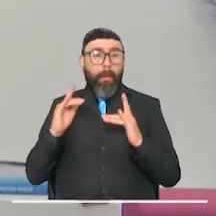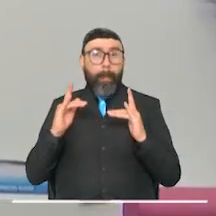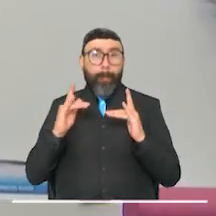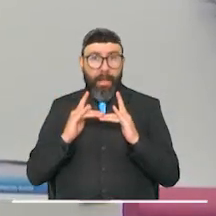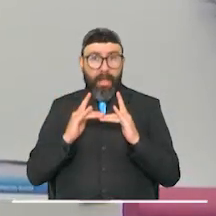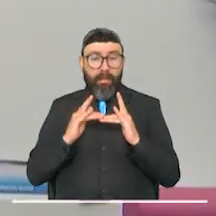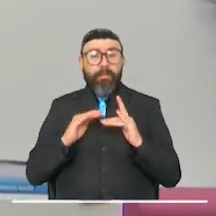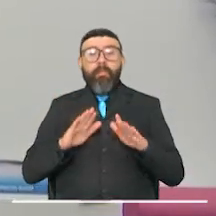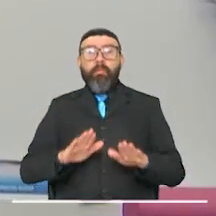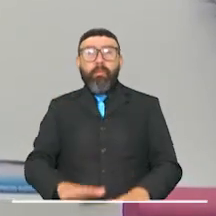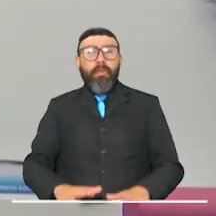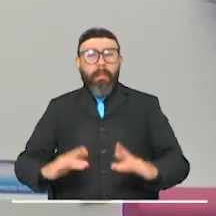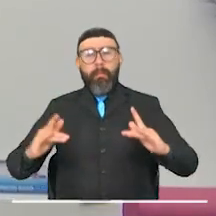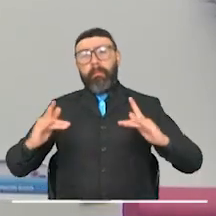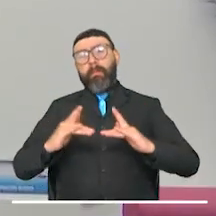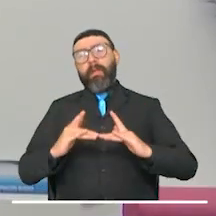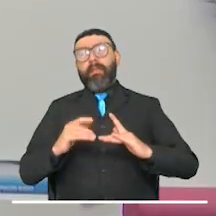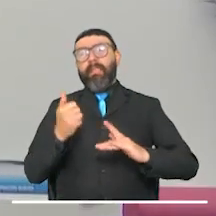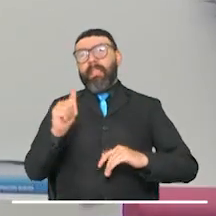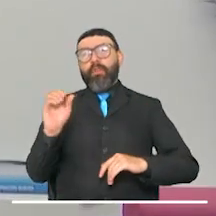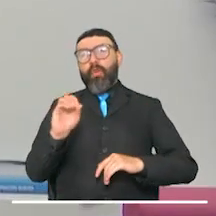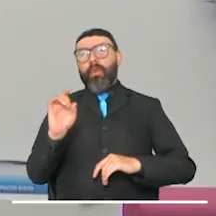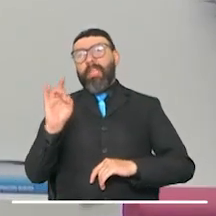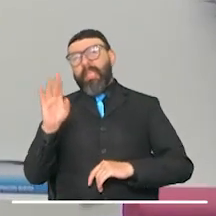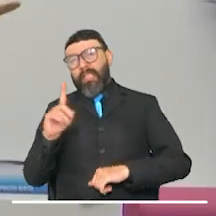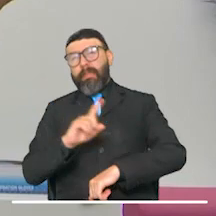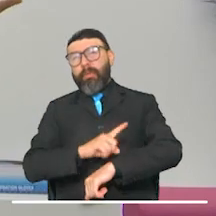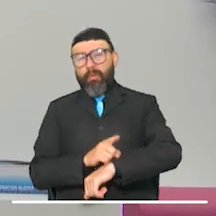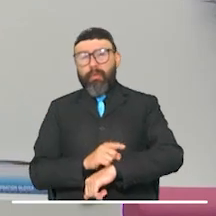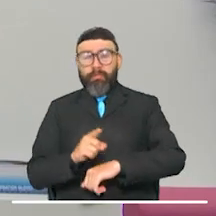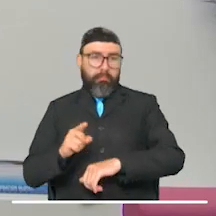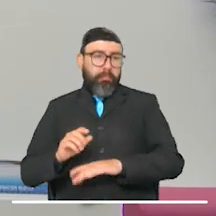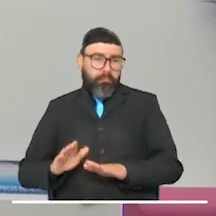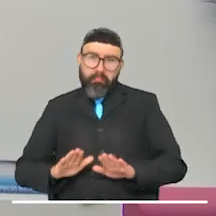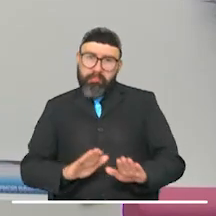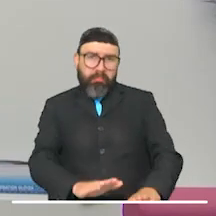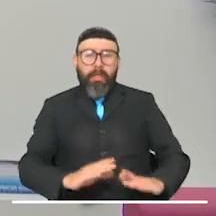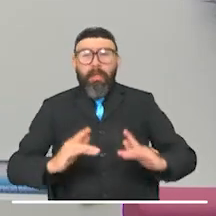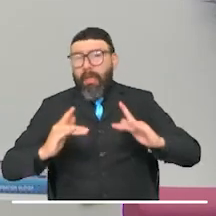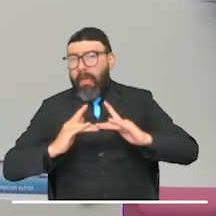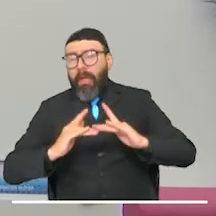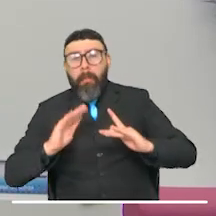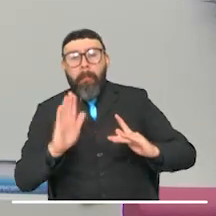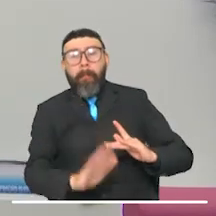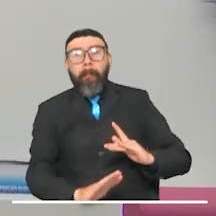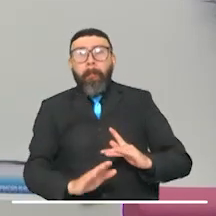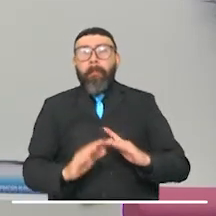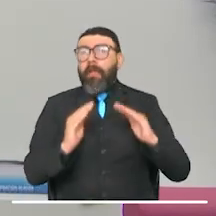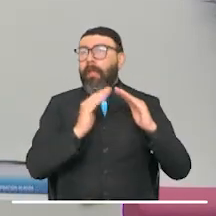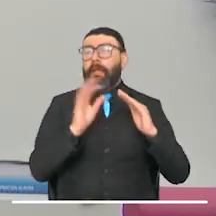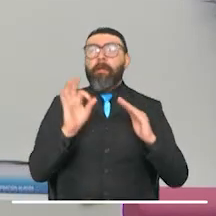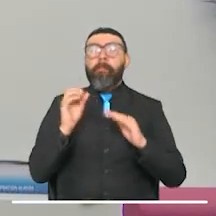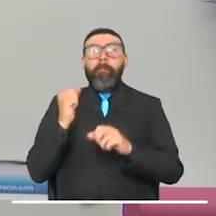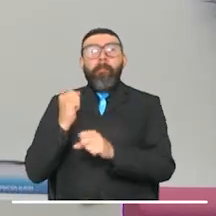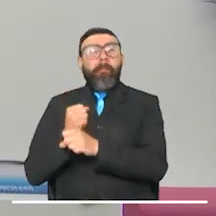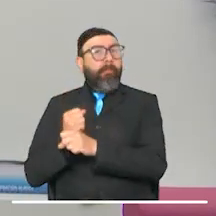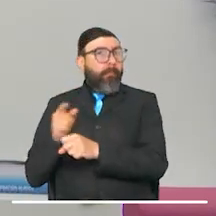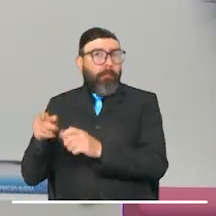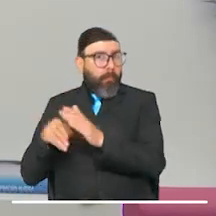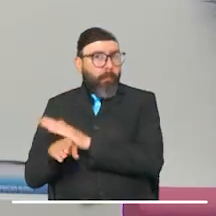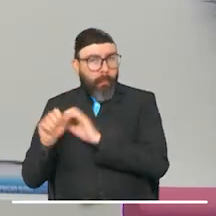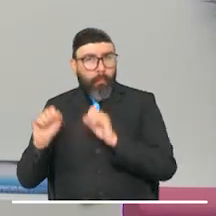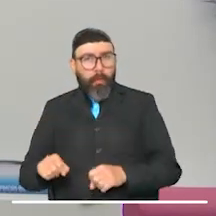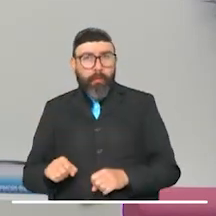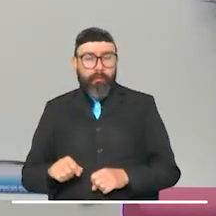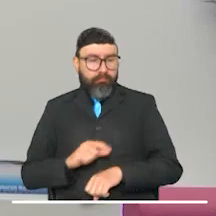el piso de sacar 10-15 minutos para hacer unos ejercicios que son acostados sea en la casa o sea en el trabajo Sí una